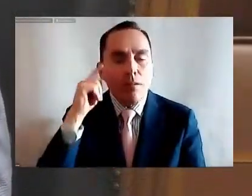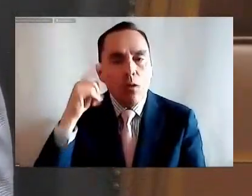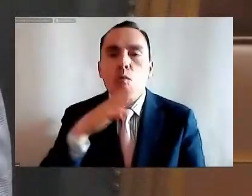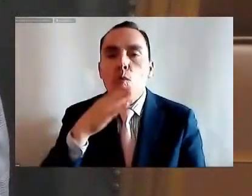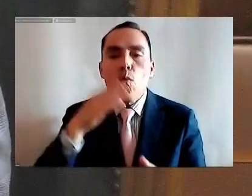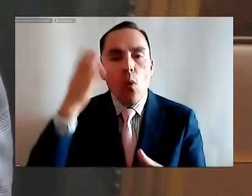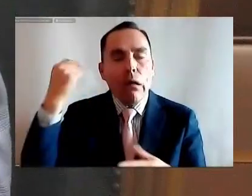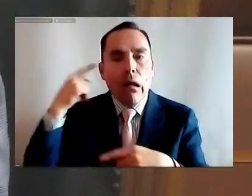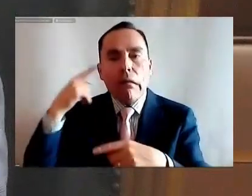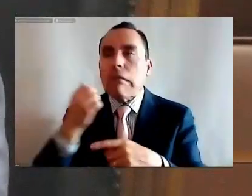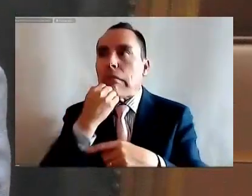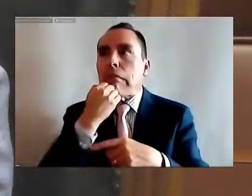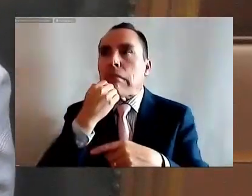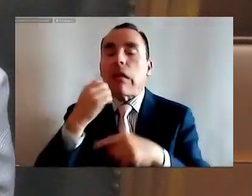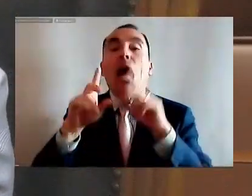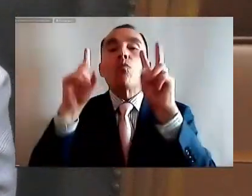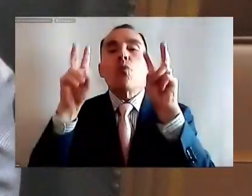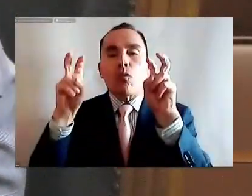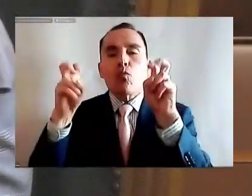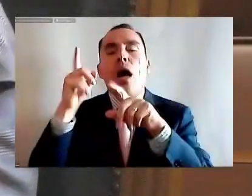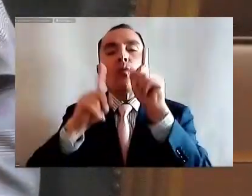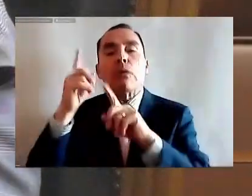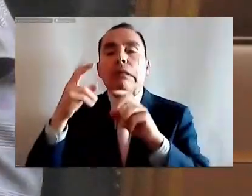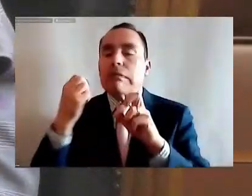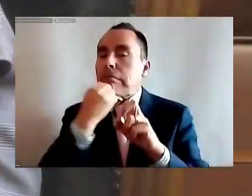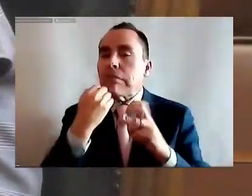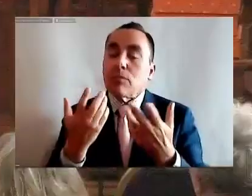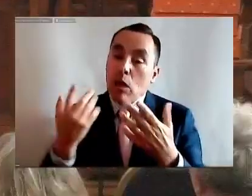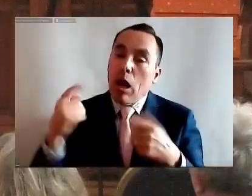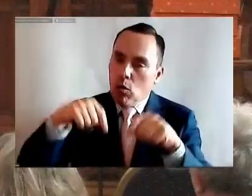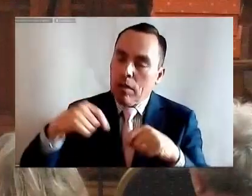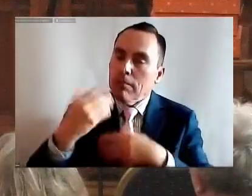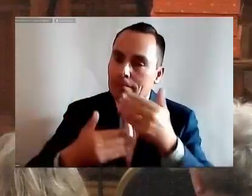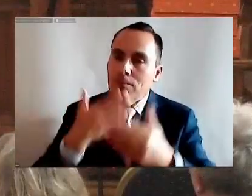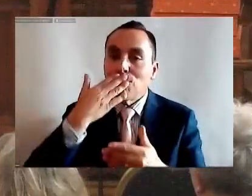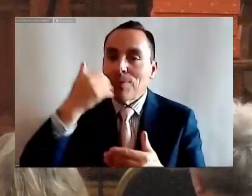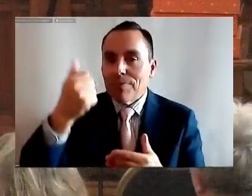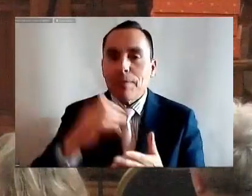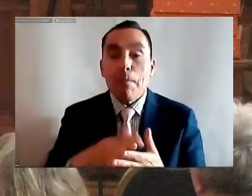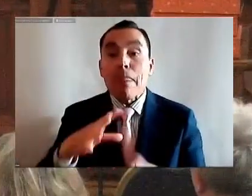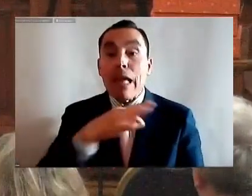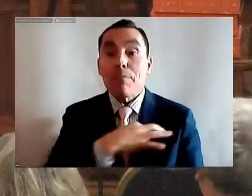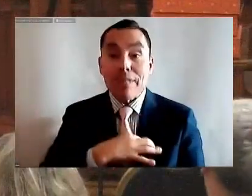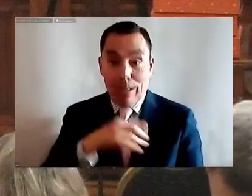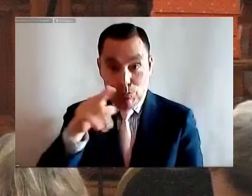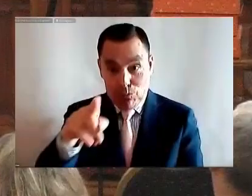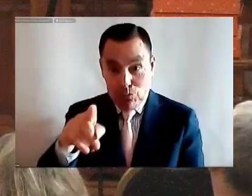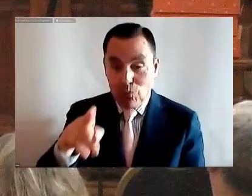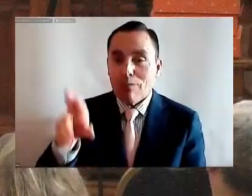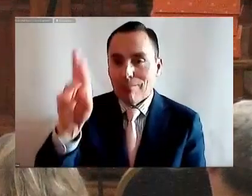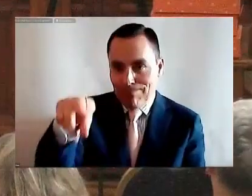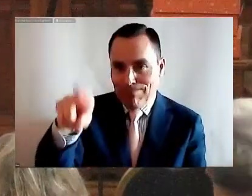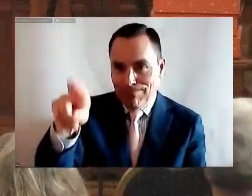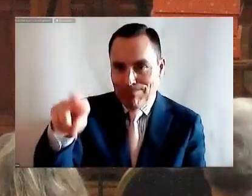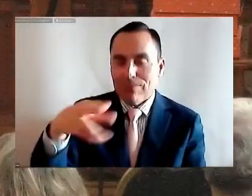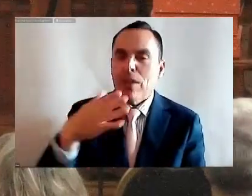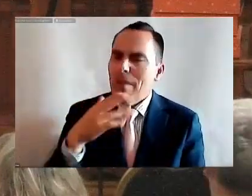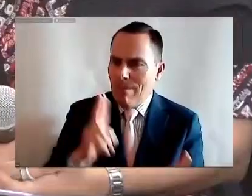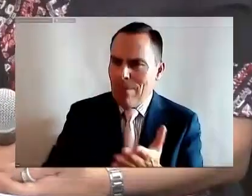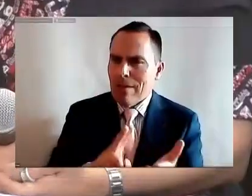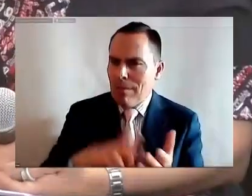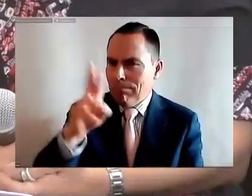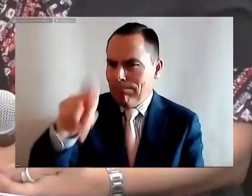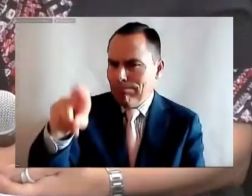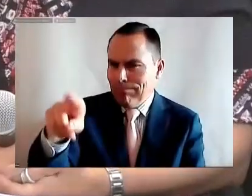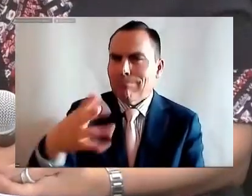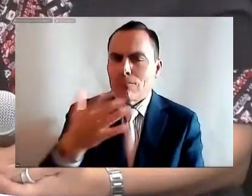en algunas materias desde luego. Yo creo que ahí, de hecho, tiene mucha razón, ministra, y quizás cuando uno ve los fallos desde afuera, y uno lo ha